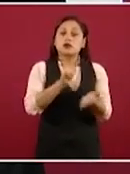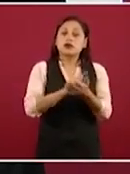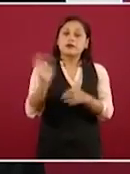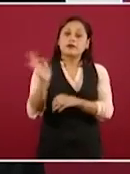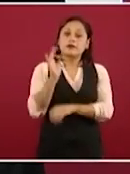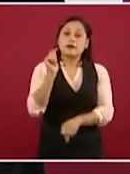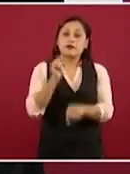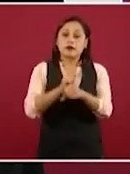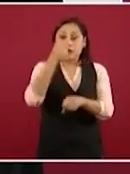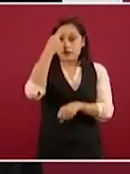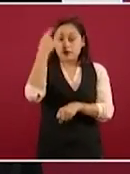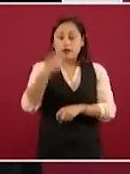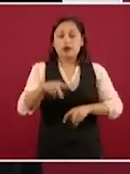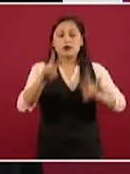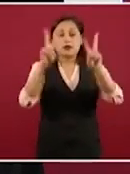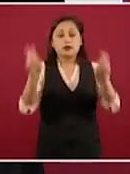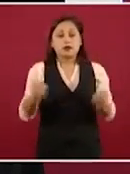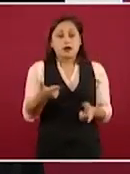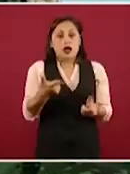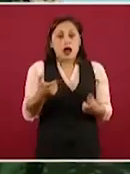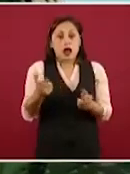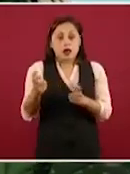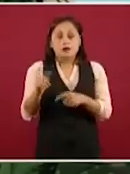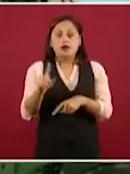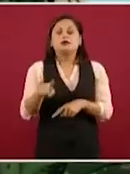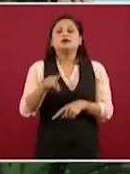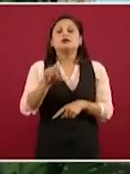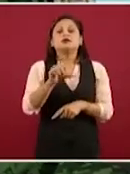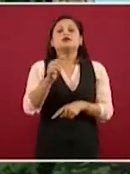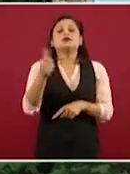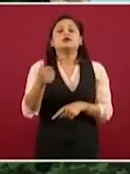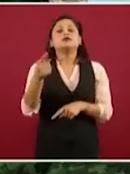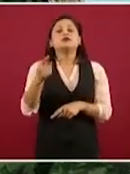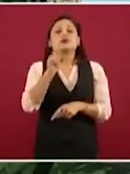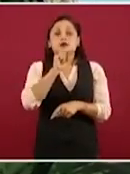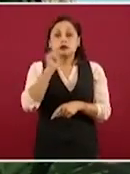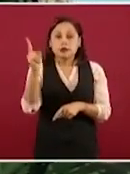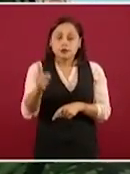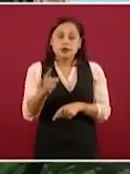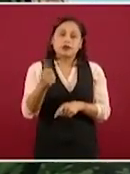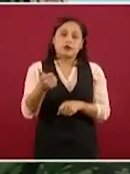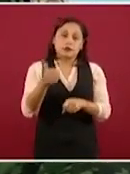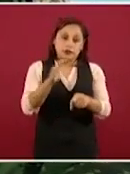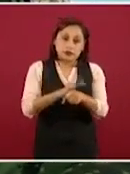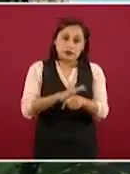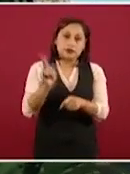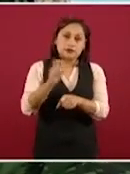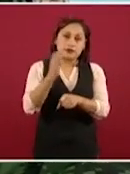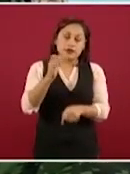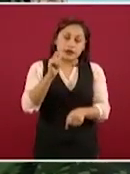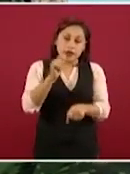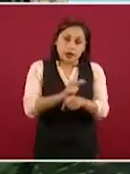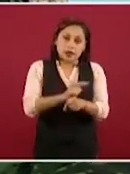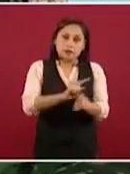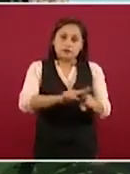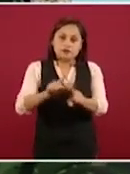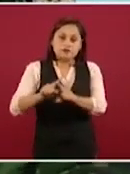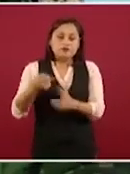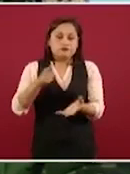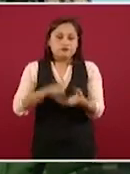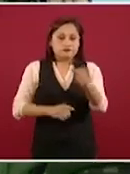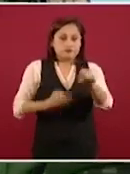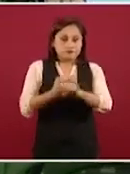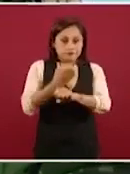Explosivos, y en coordinación con la Fiscalía General de la República y los ministerios públicos federales en todas las